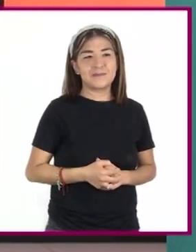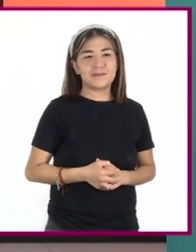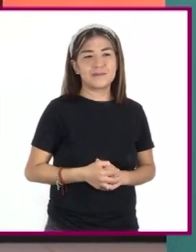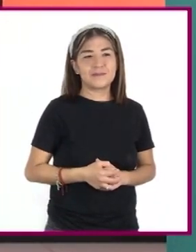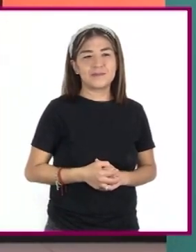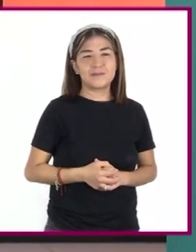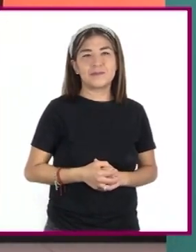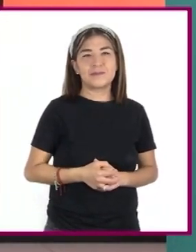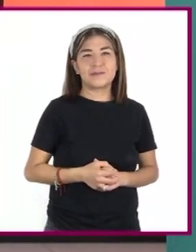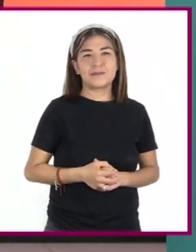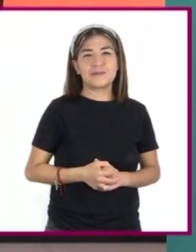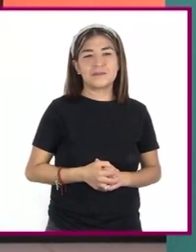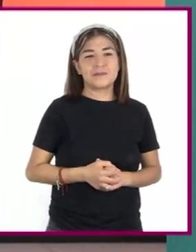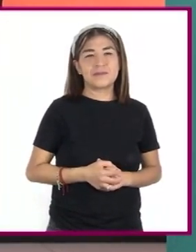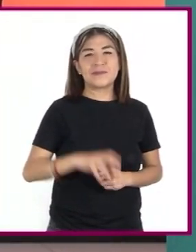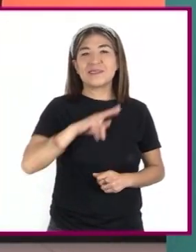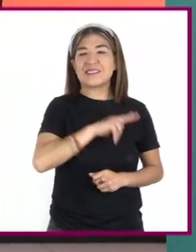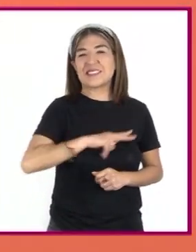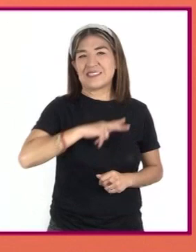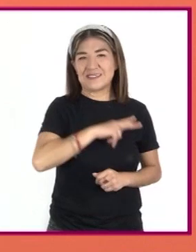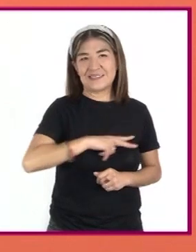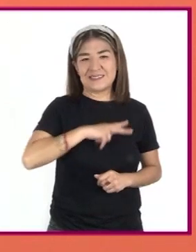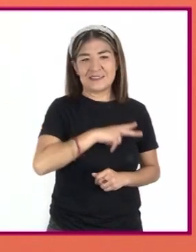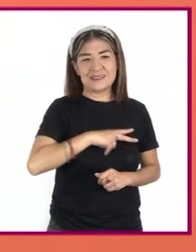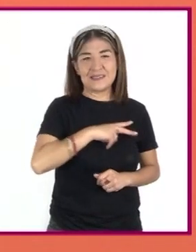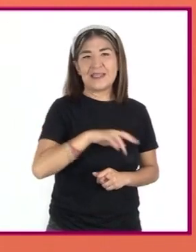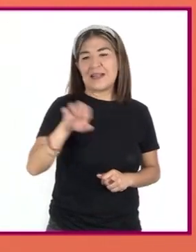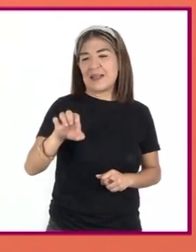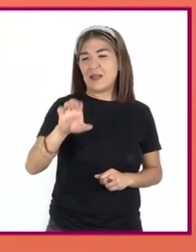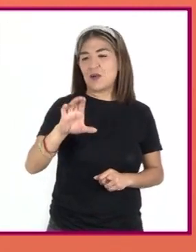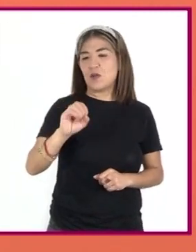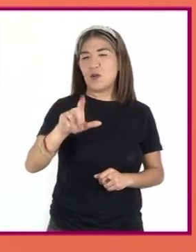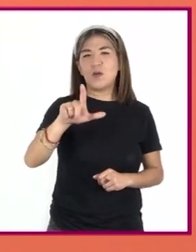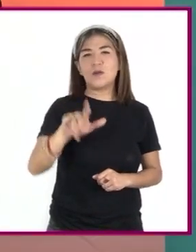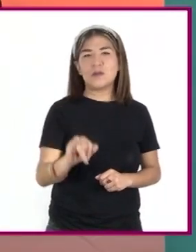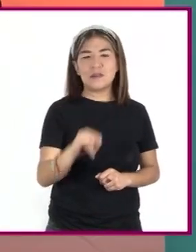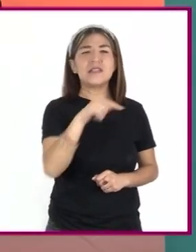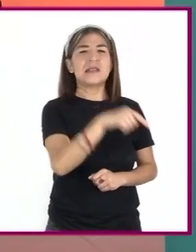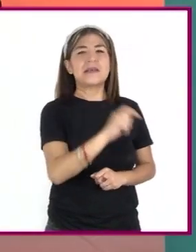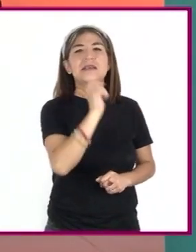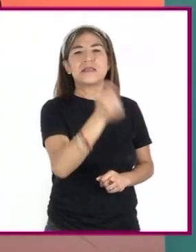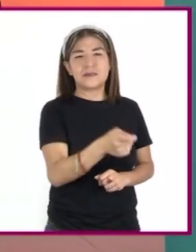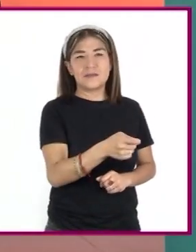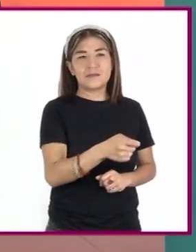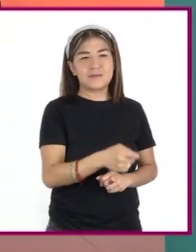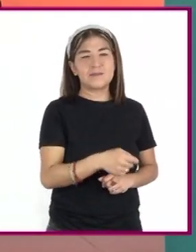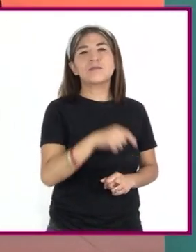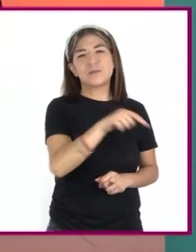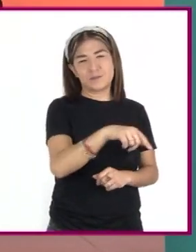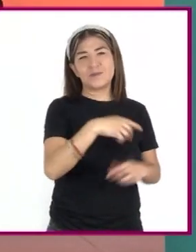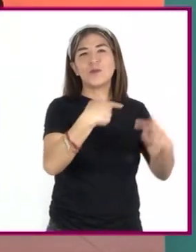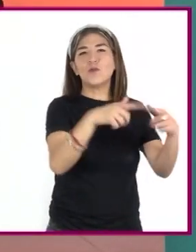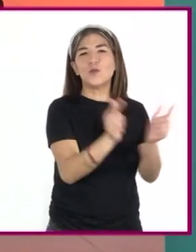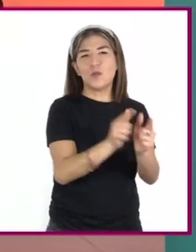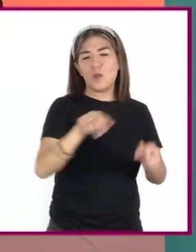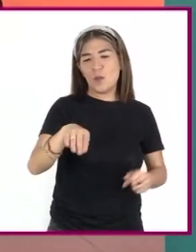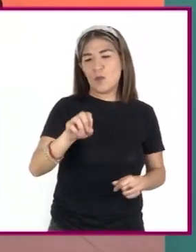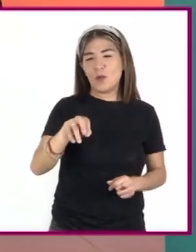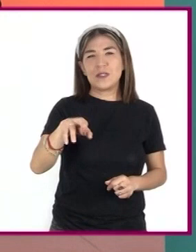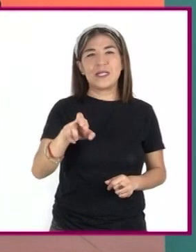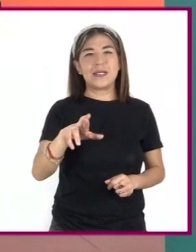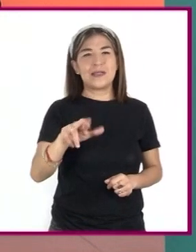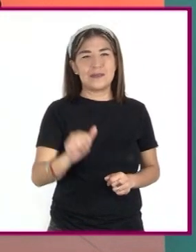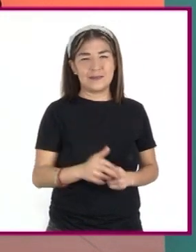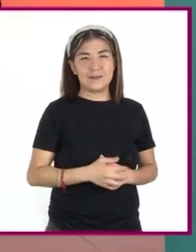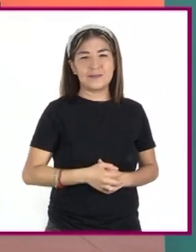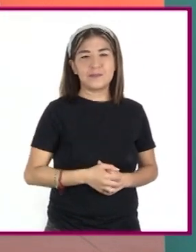Muy bien, la bacteria E. coli, que pertenece al reino Monera.